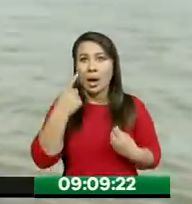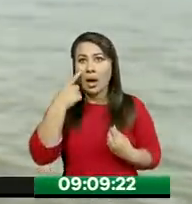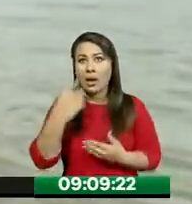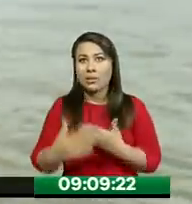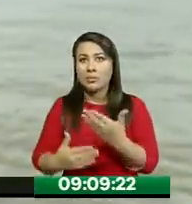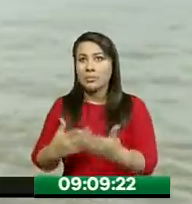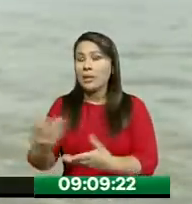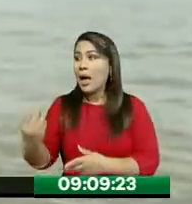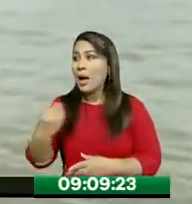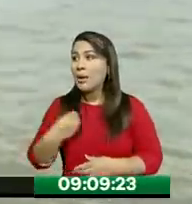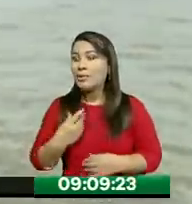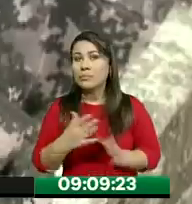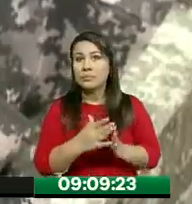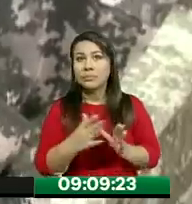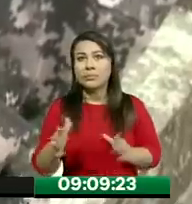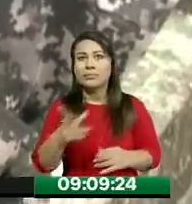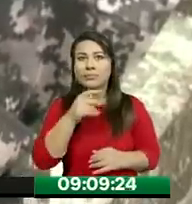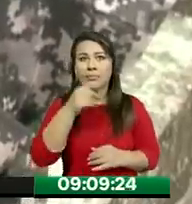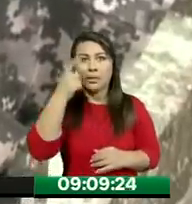Déjalo que lo bañe.